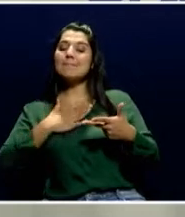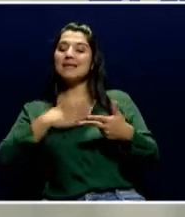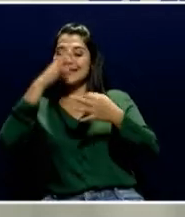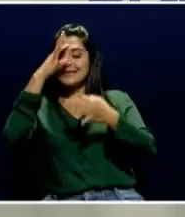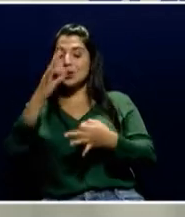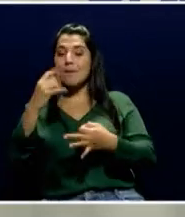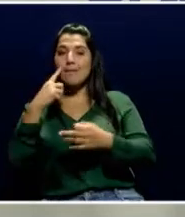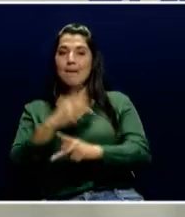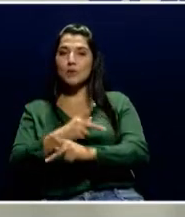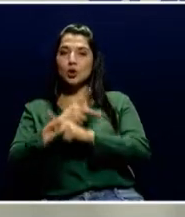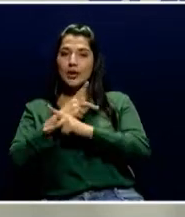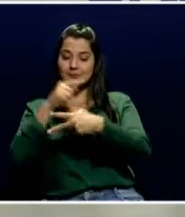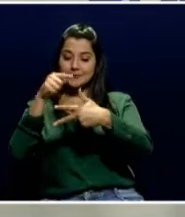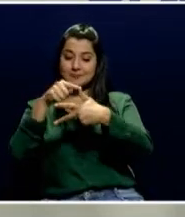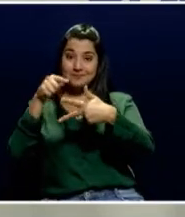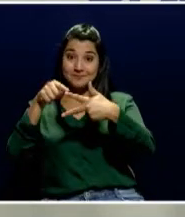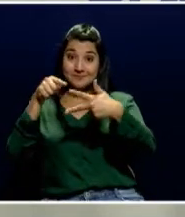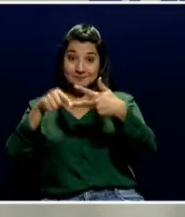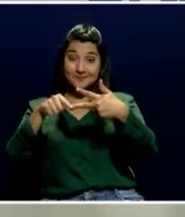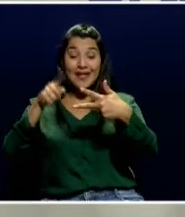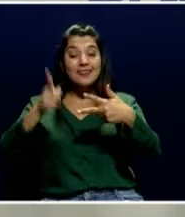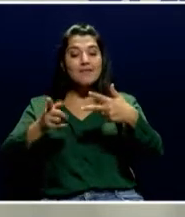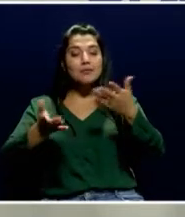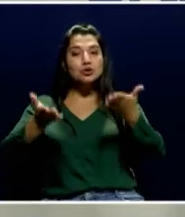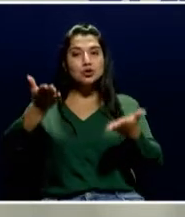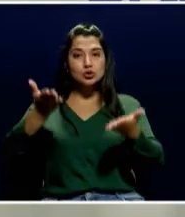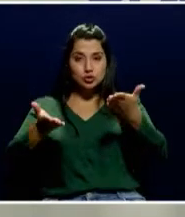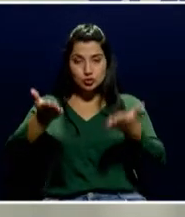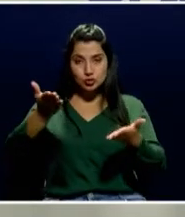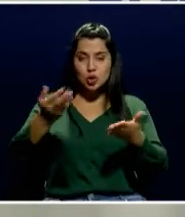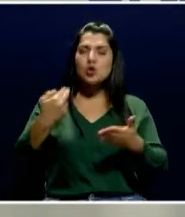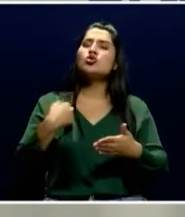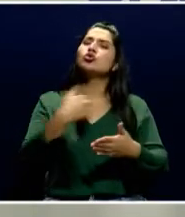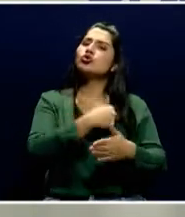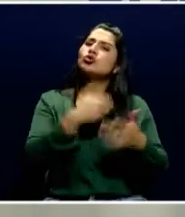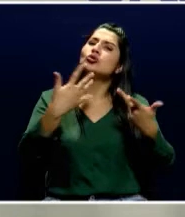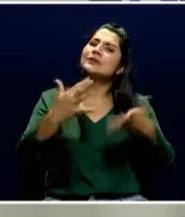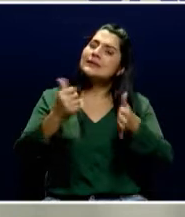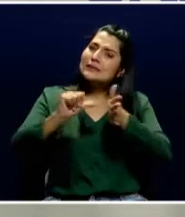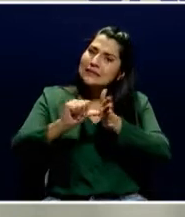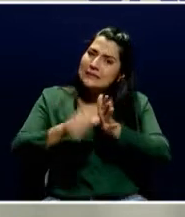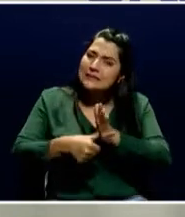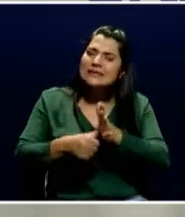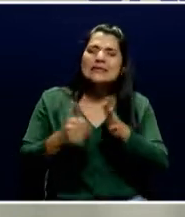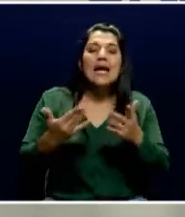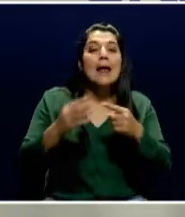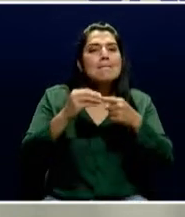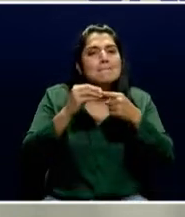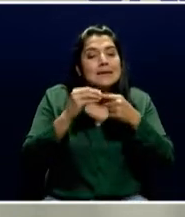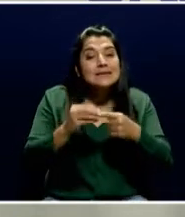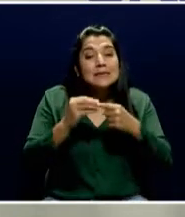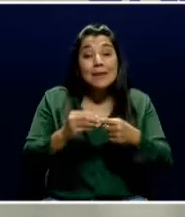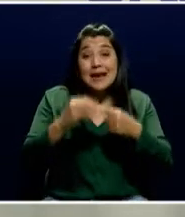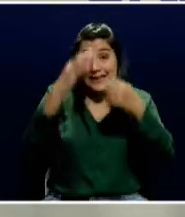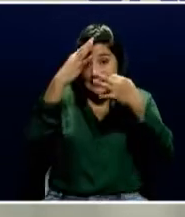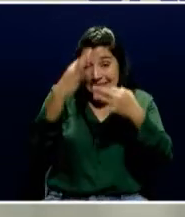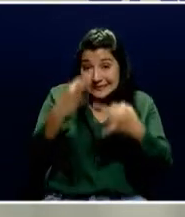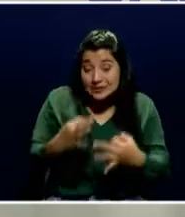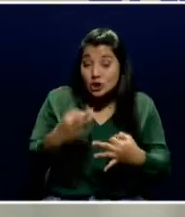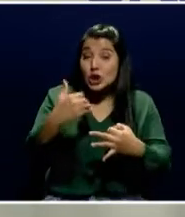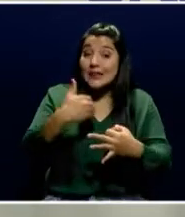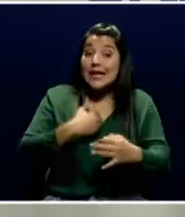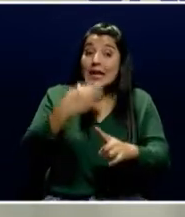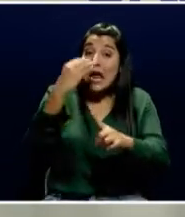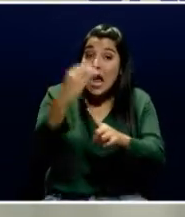que tomar para protegernos, que en este caso particular hemos insistido en que la principal decisión que pesa sobre